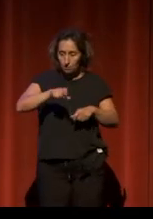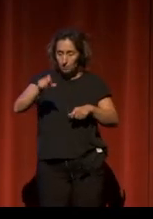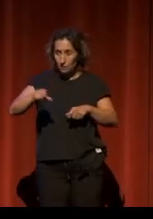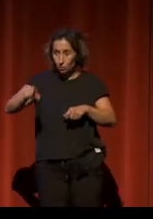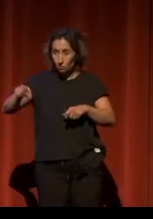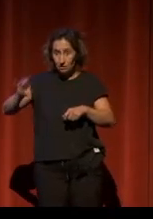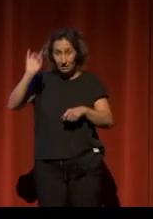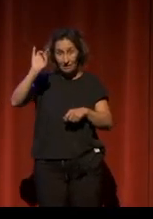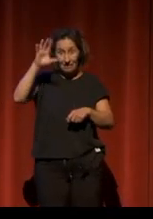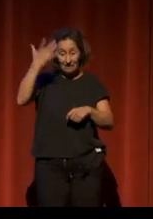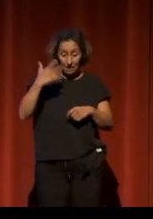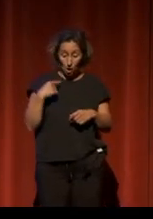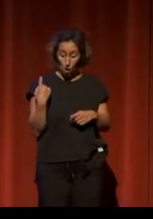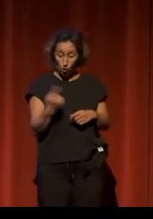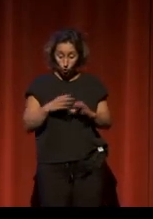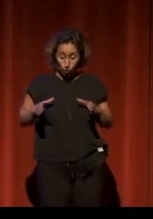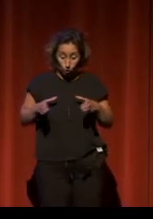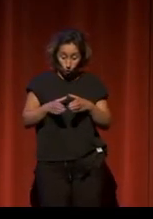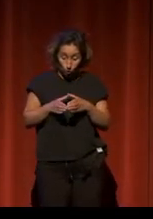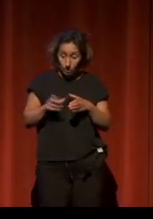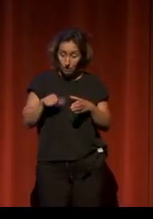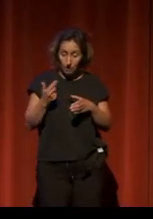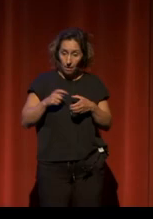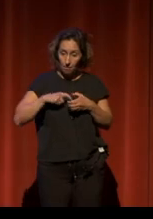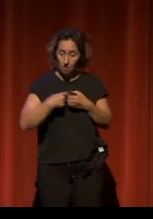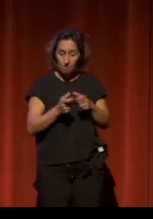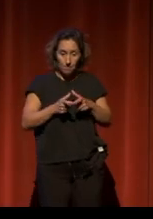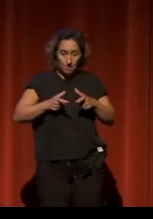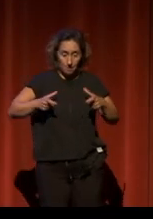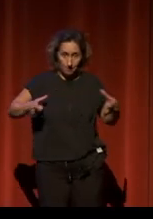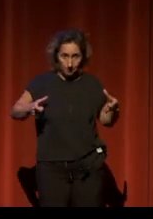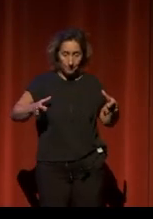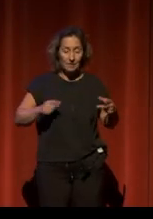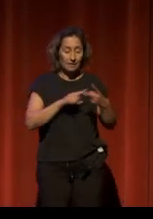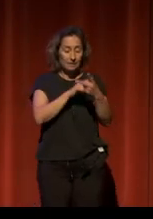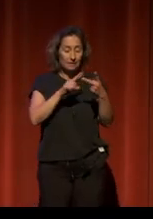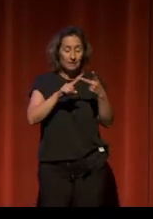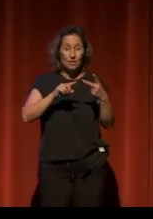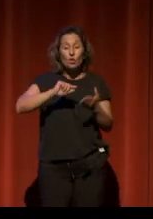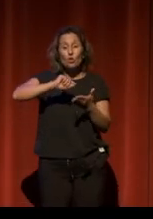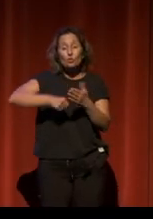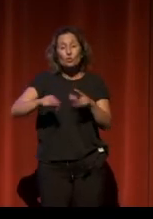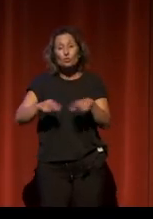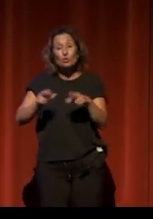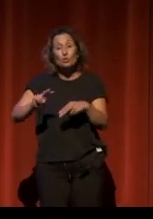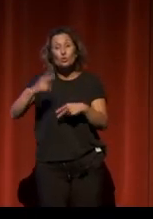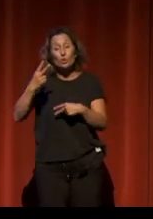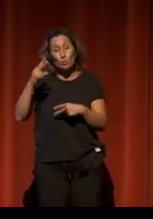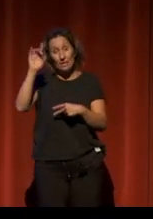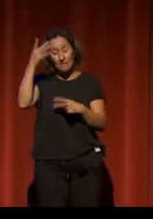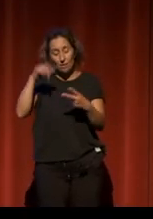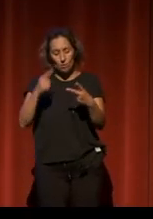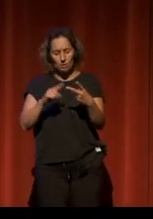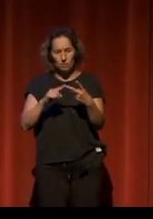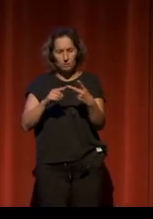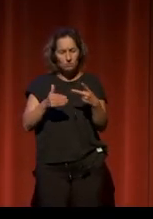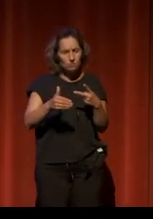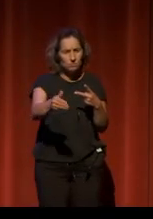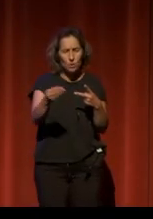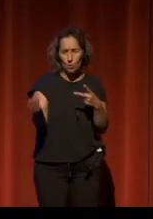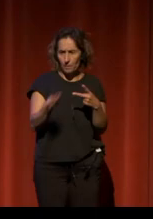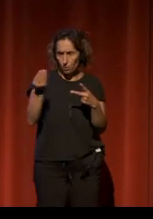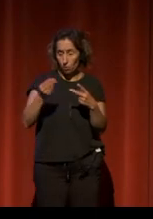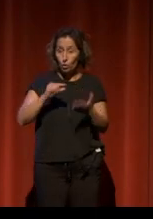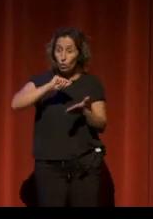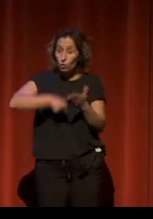a esa idea de del nosotros no Y la segunda idea del contrato social es una expectativa de un futuro mejor es decir montamos el